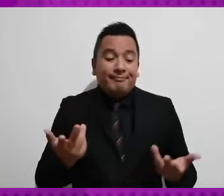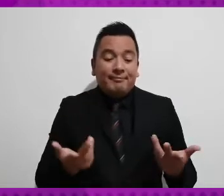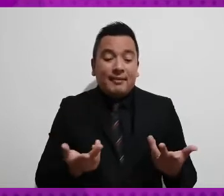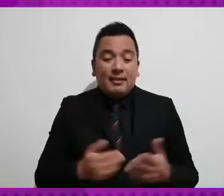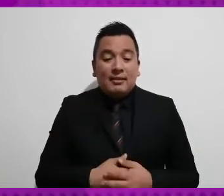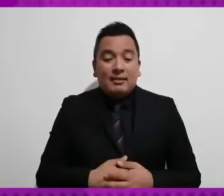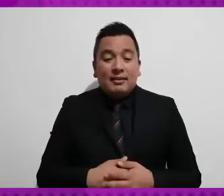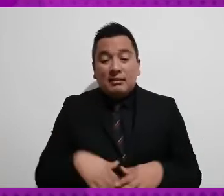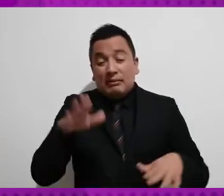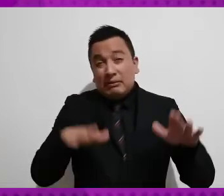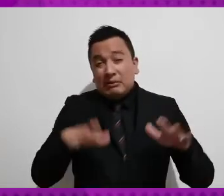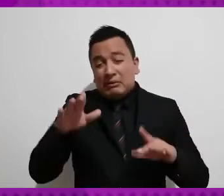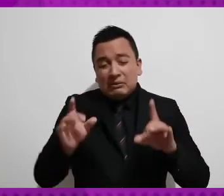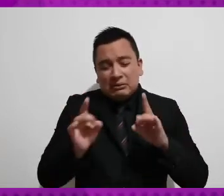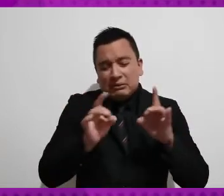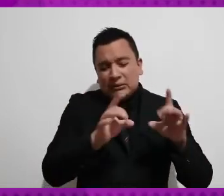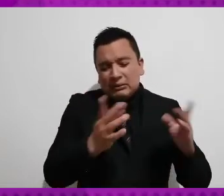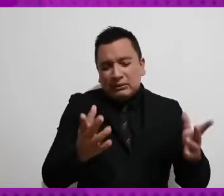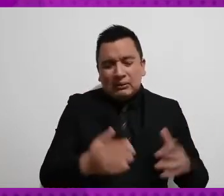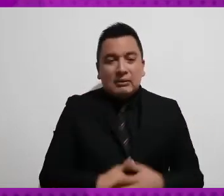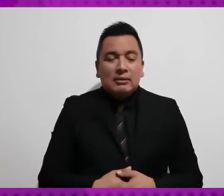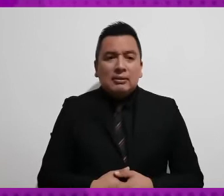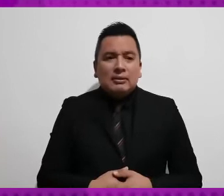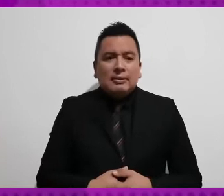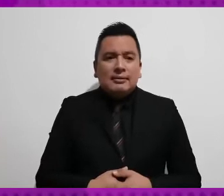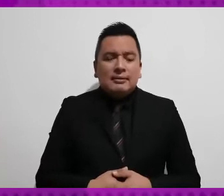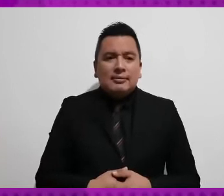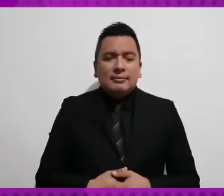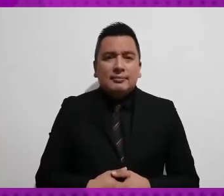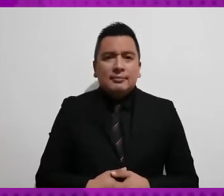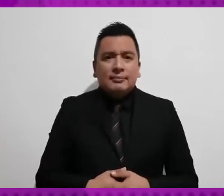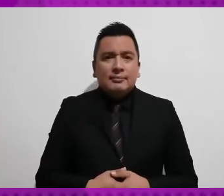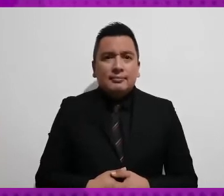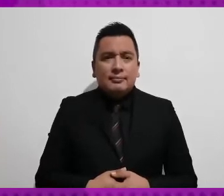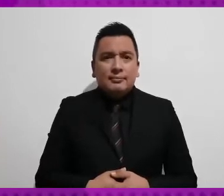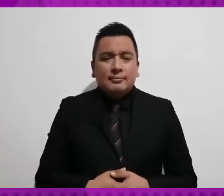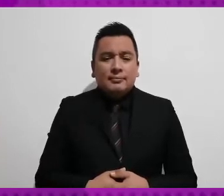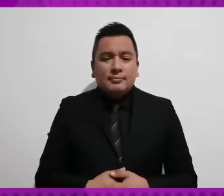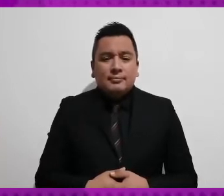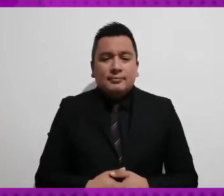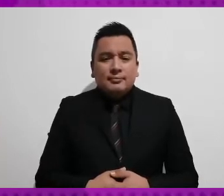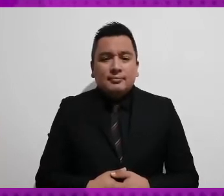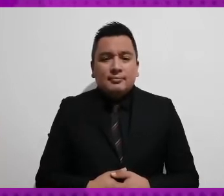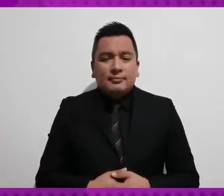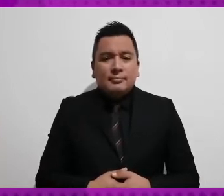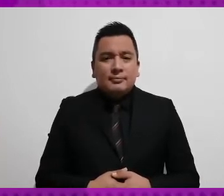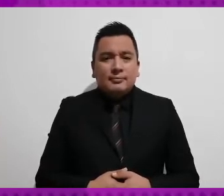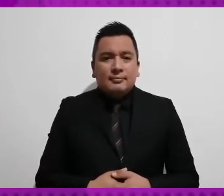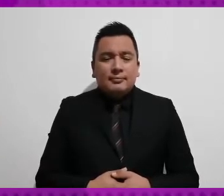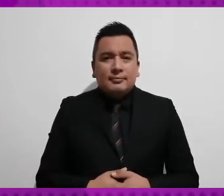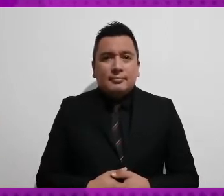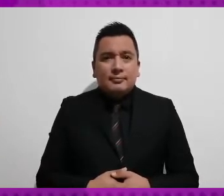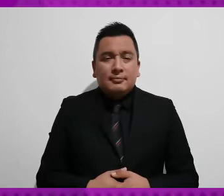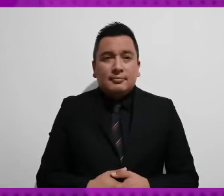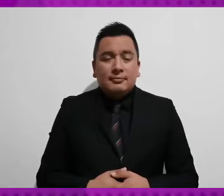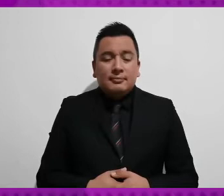que situaciones así nos pasen el día de la jornada electoral, en donde se